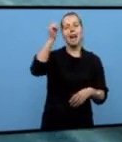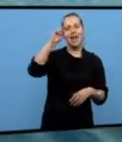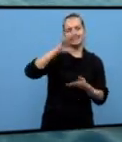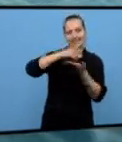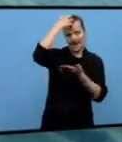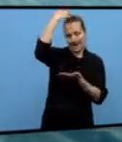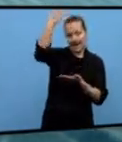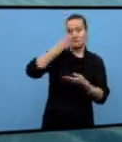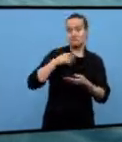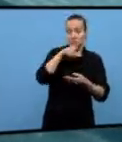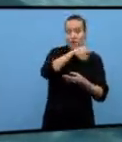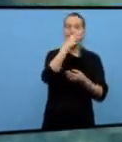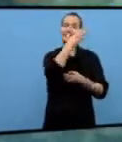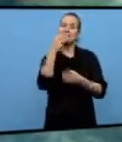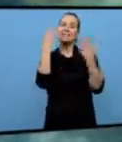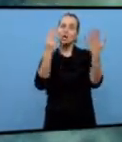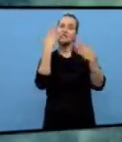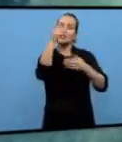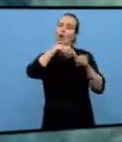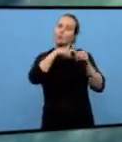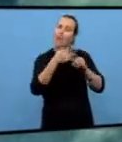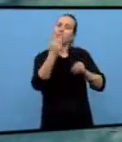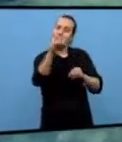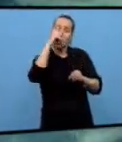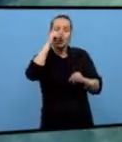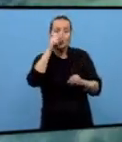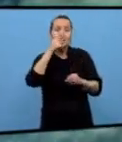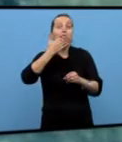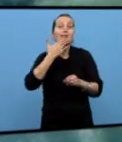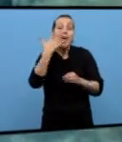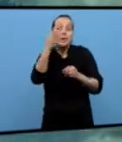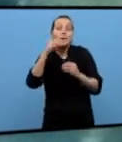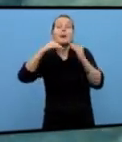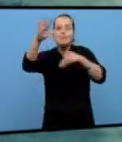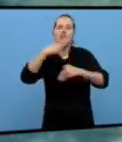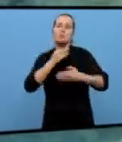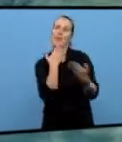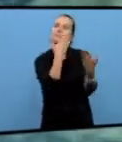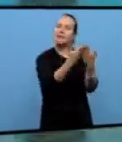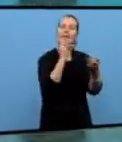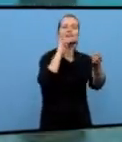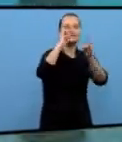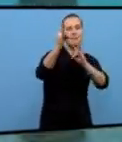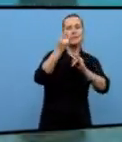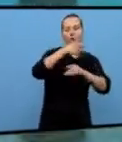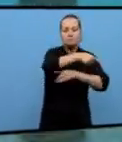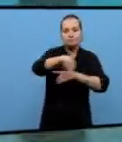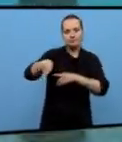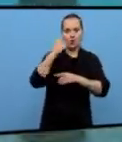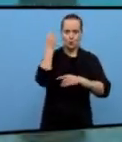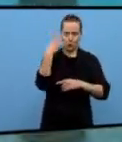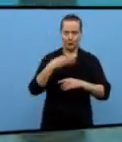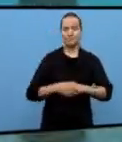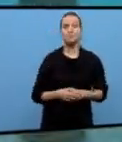de inscripción das 385 localidades que todos os lucenses maiores de 50 anos poden solicitar chamando o número que se indica na pantalla.